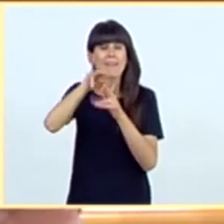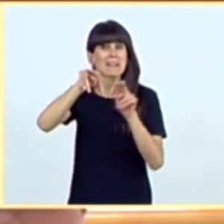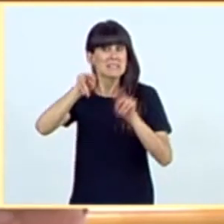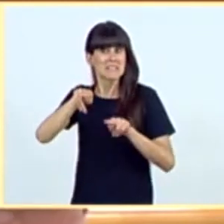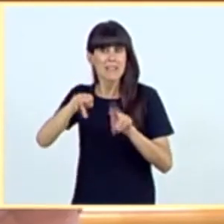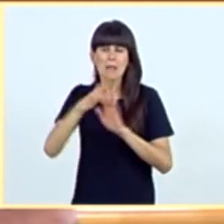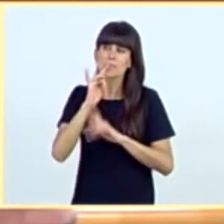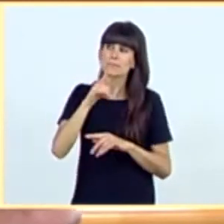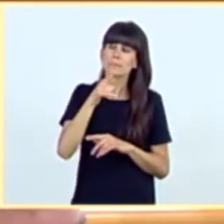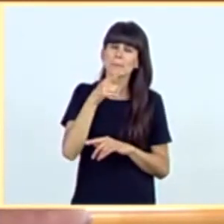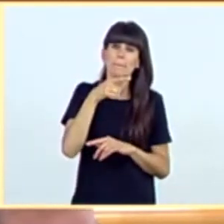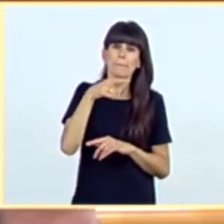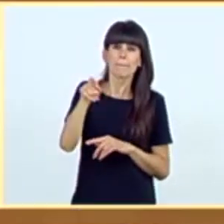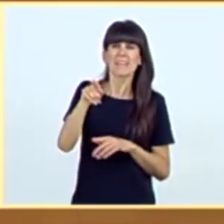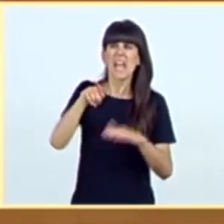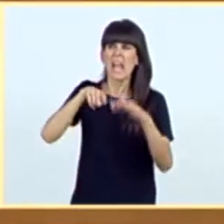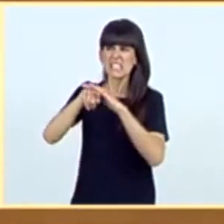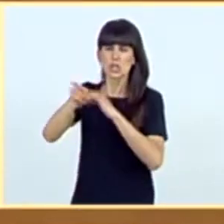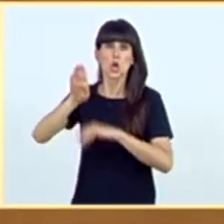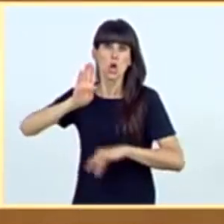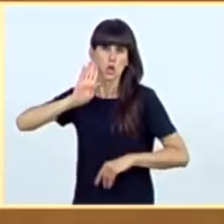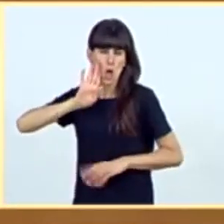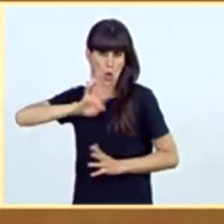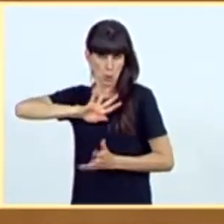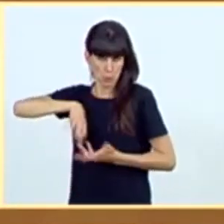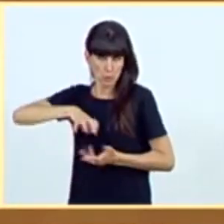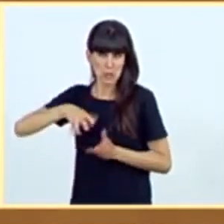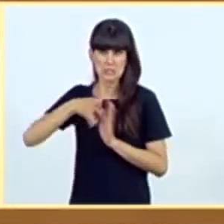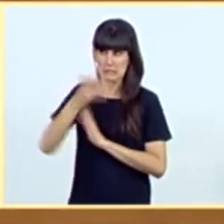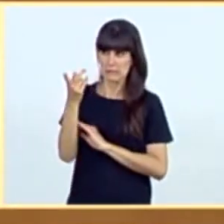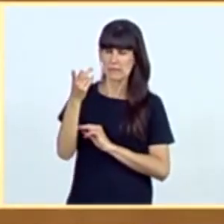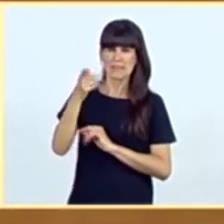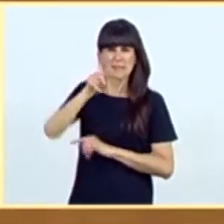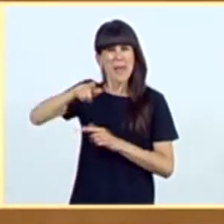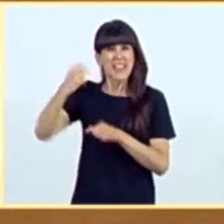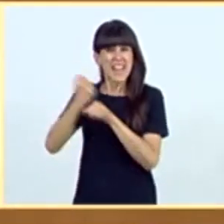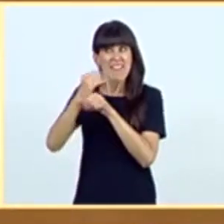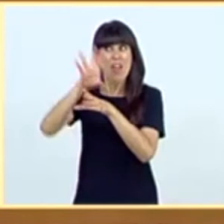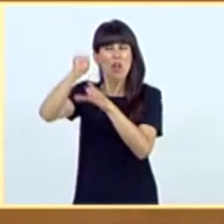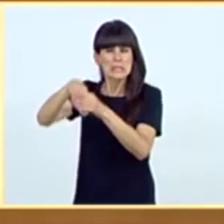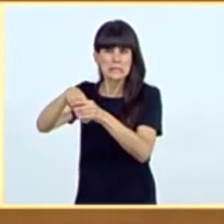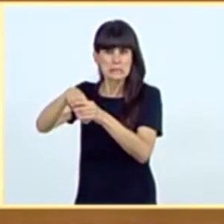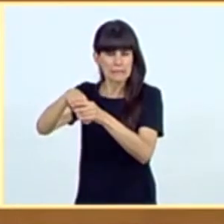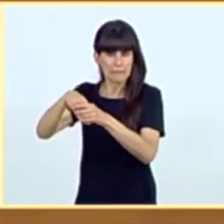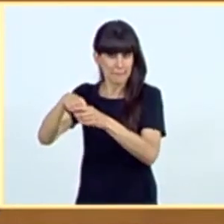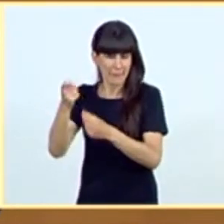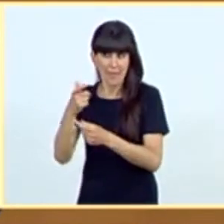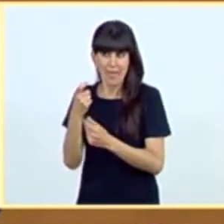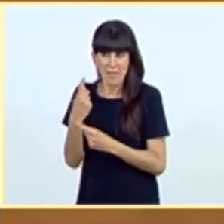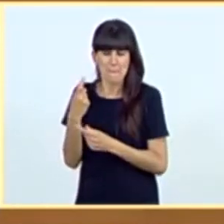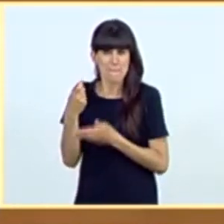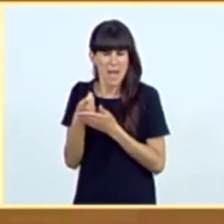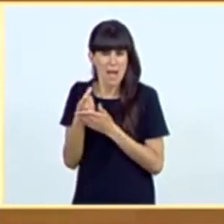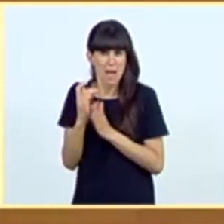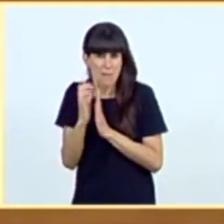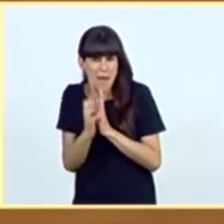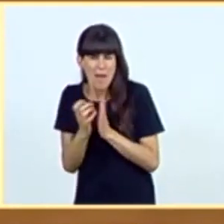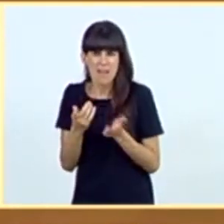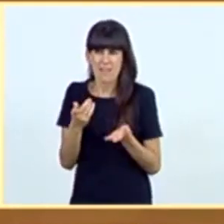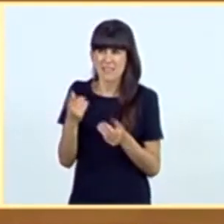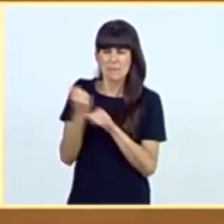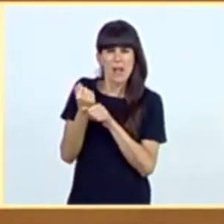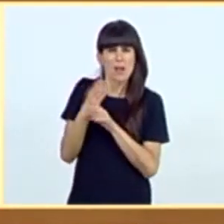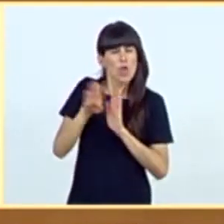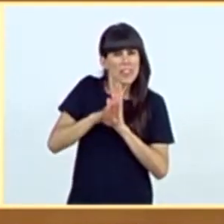la gestión de corruptos que precarizan las condiciones de empleo de los trabajadores de esas residencias. No les hemos escuchado decir una sola